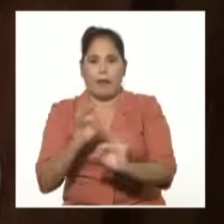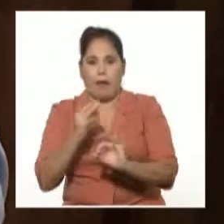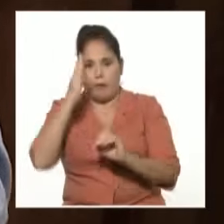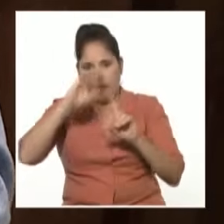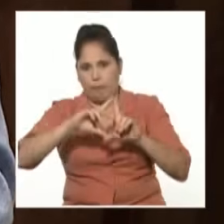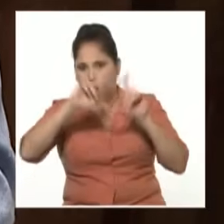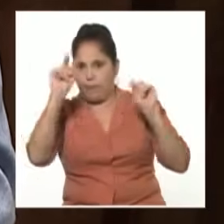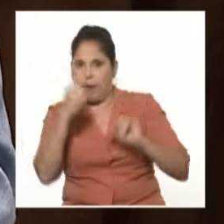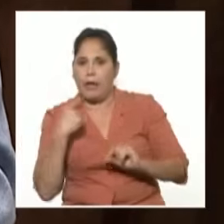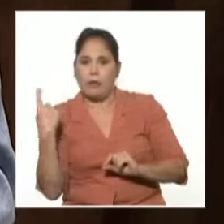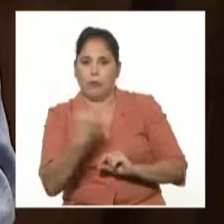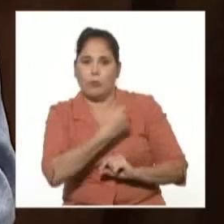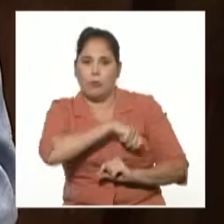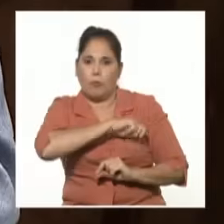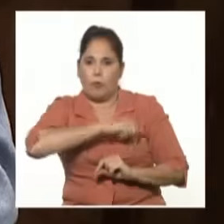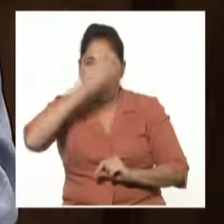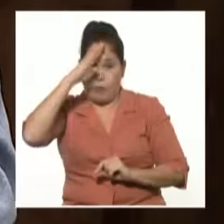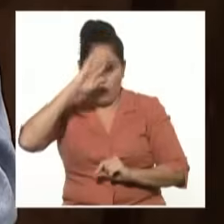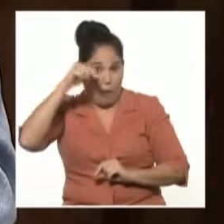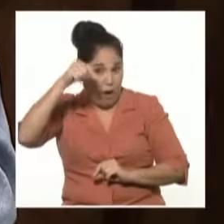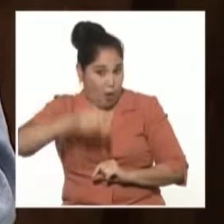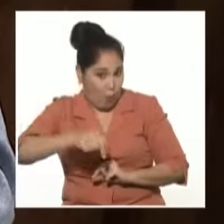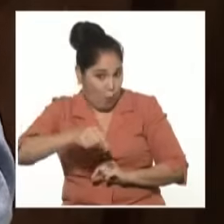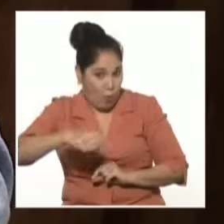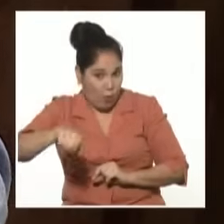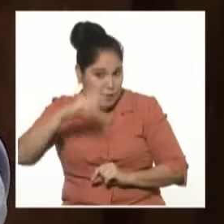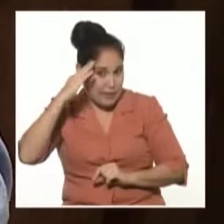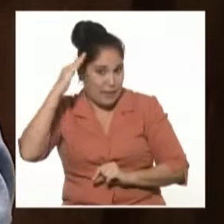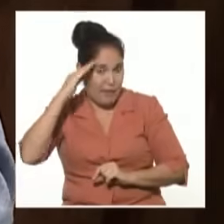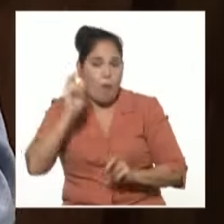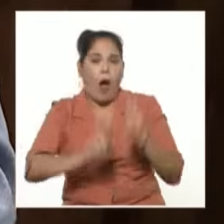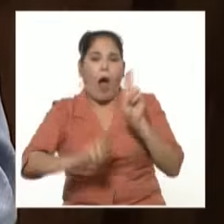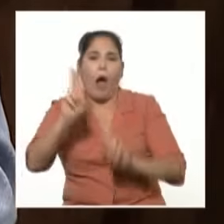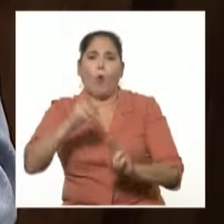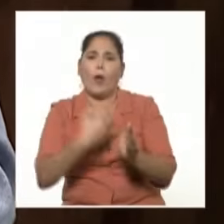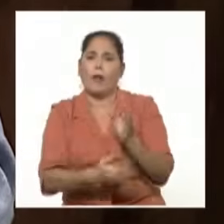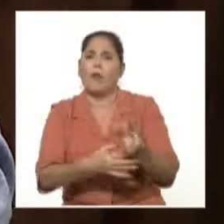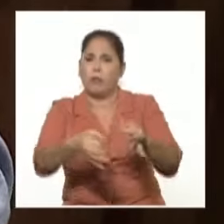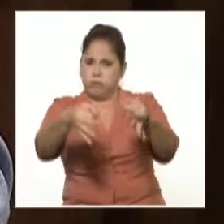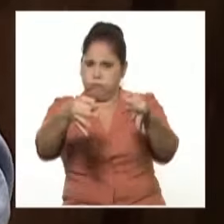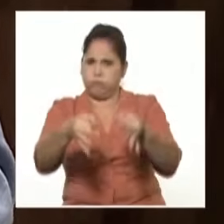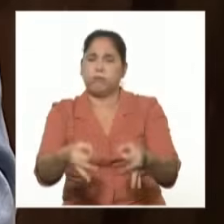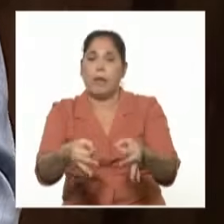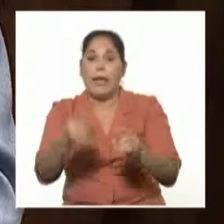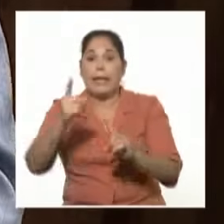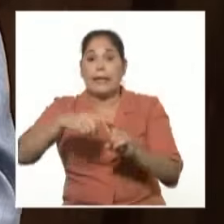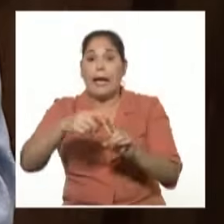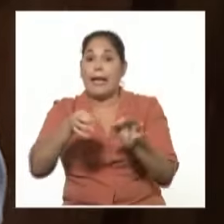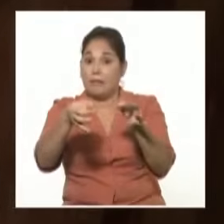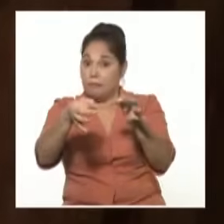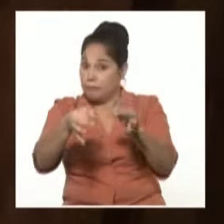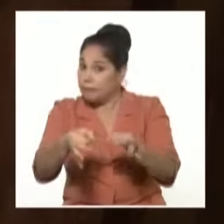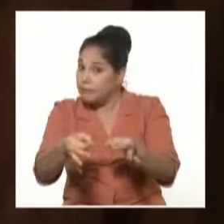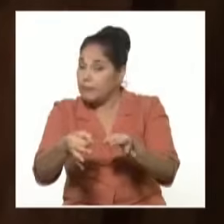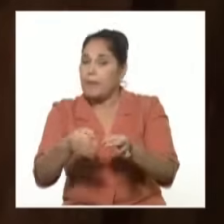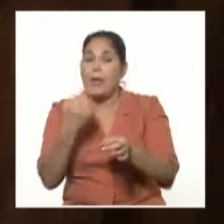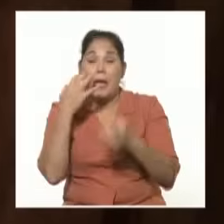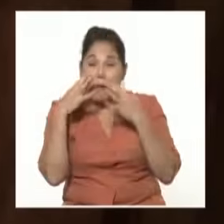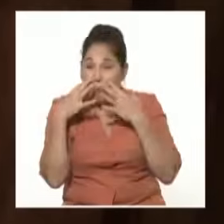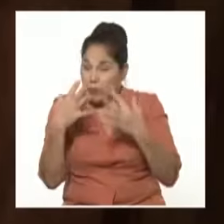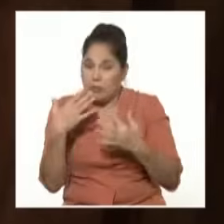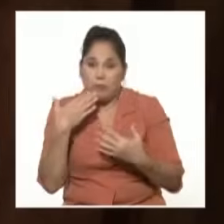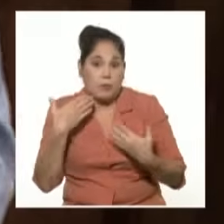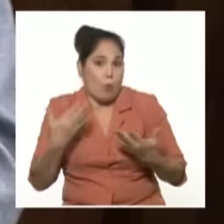todos. Hoy salimos de aquí con acuerdos concretos, con tareas precisas y, lo más